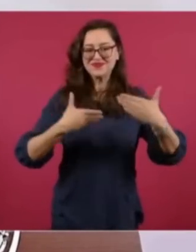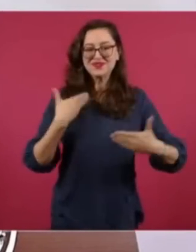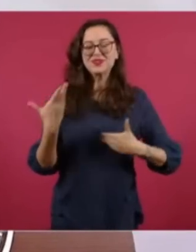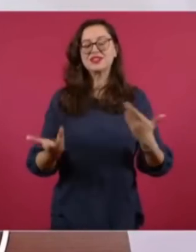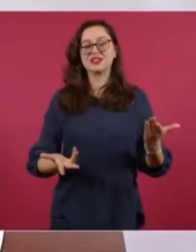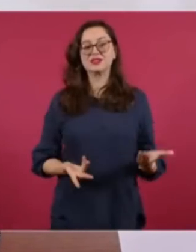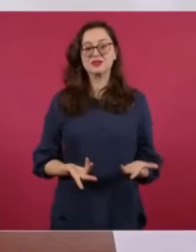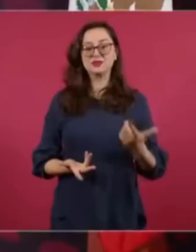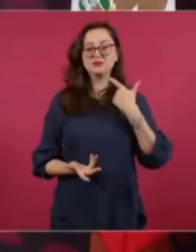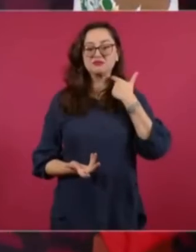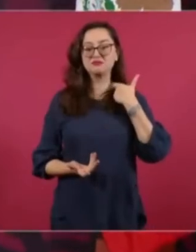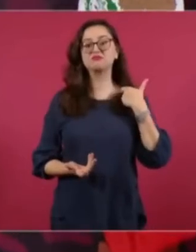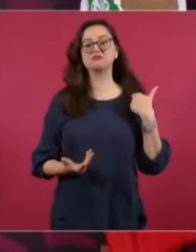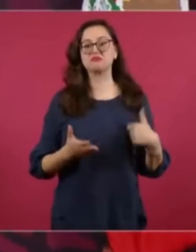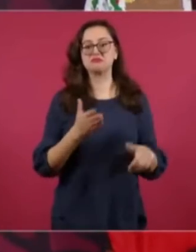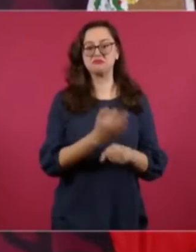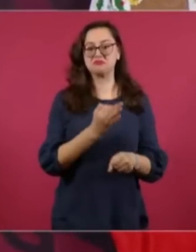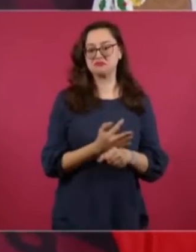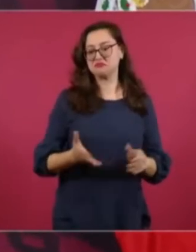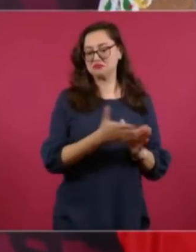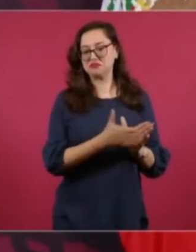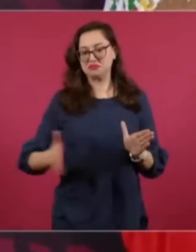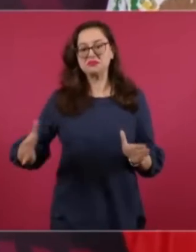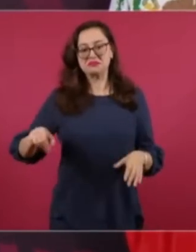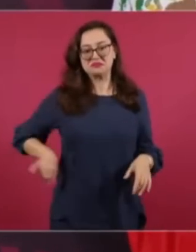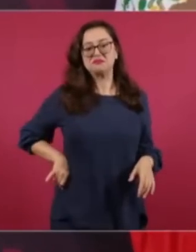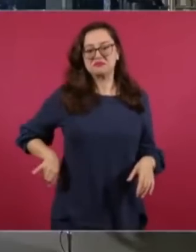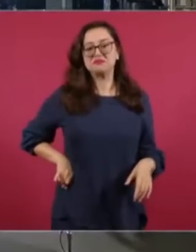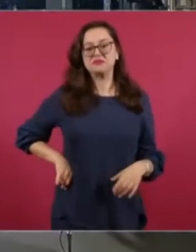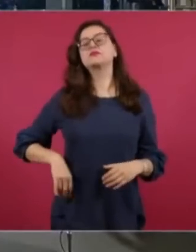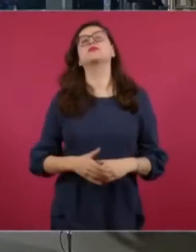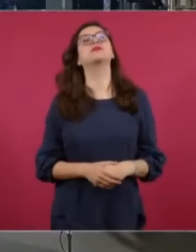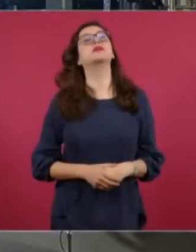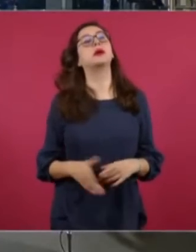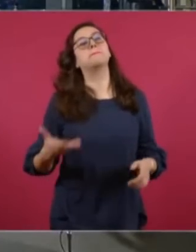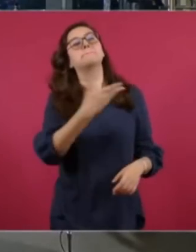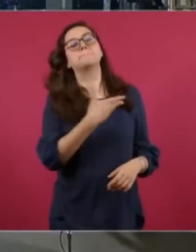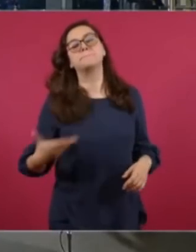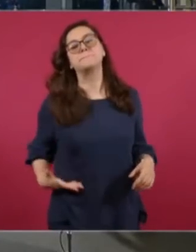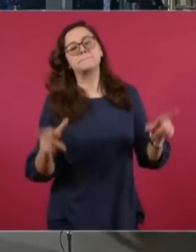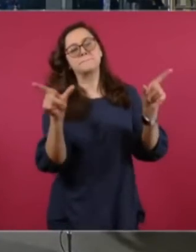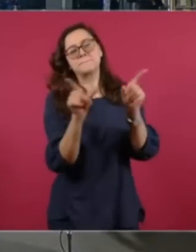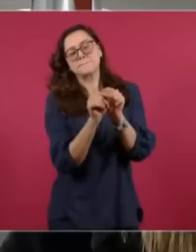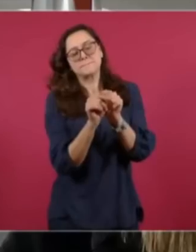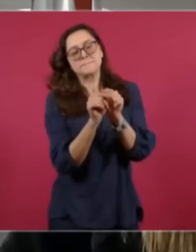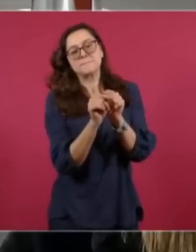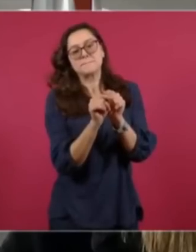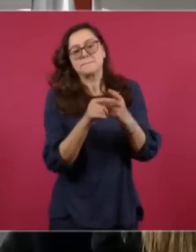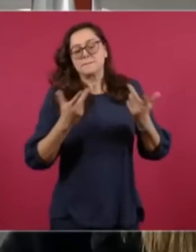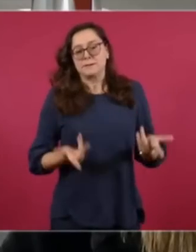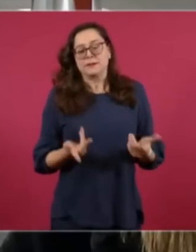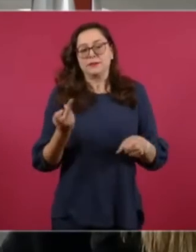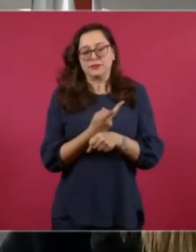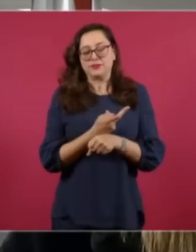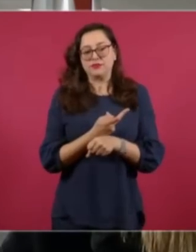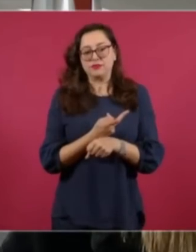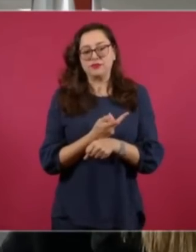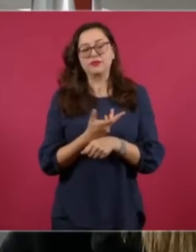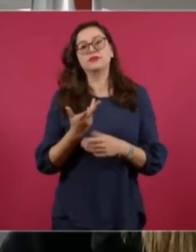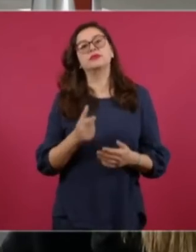Presidente. el que estemos viviendo. Presidente, ya muy brevemente, ayer usted mencionó que esta pausa en la